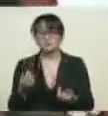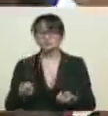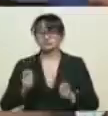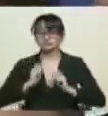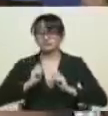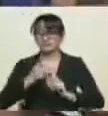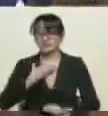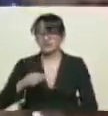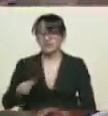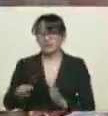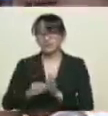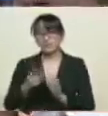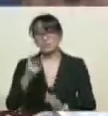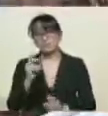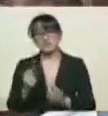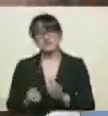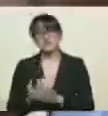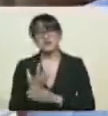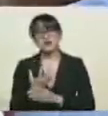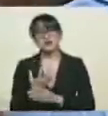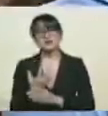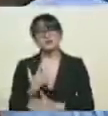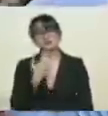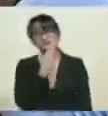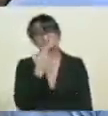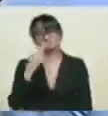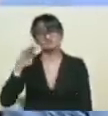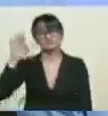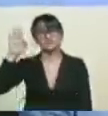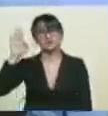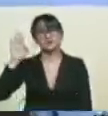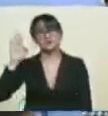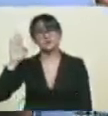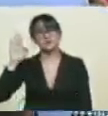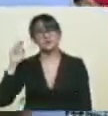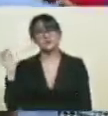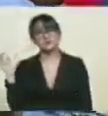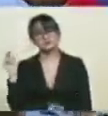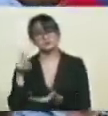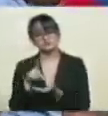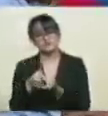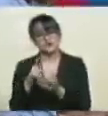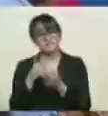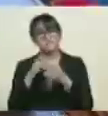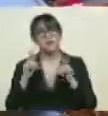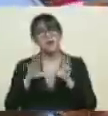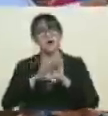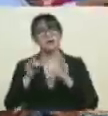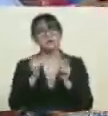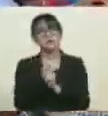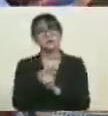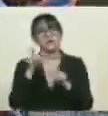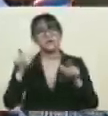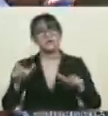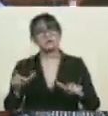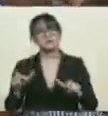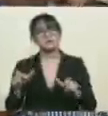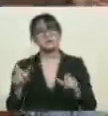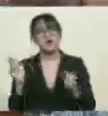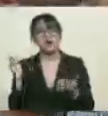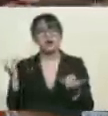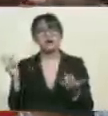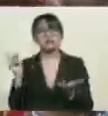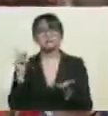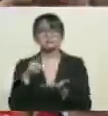el 20 de mayo, yo les juro, así como les traje la paz con la constituyente, yo voy a traer